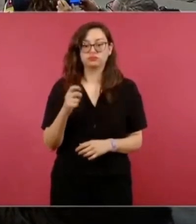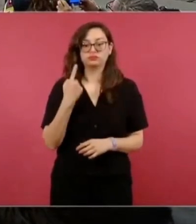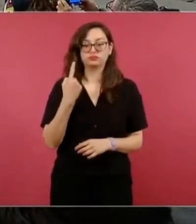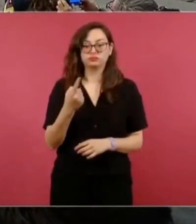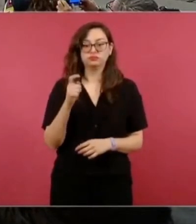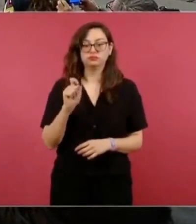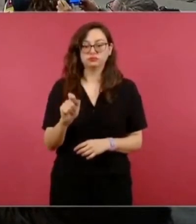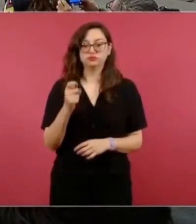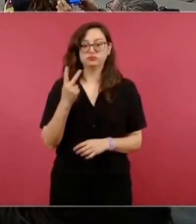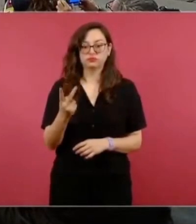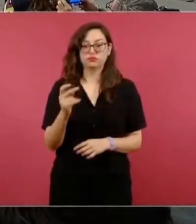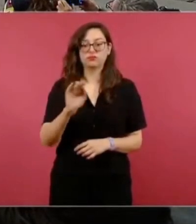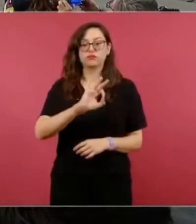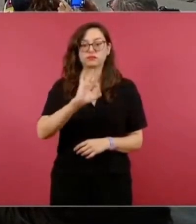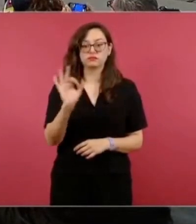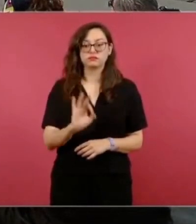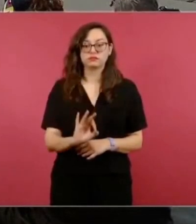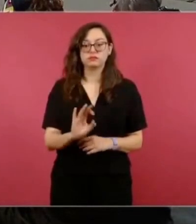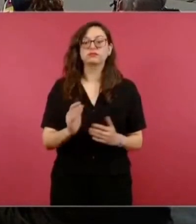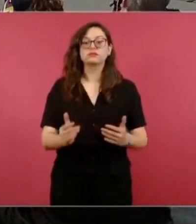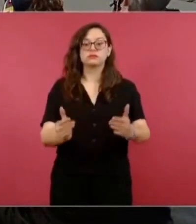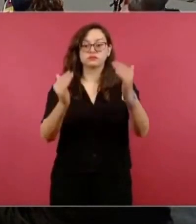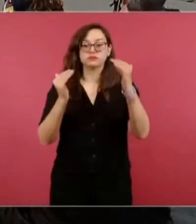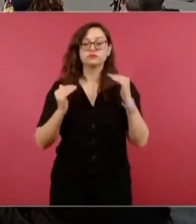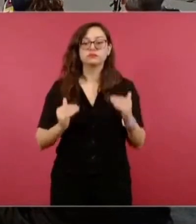31.2. Adelante.